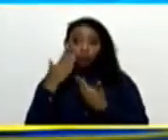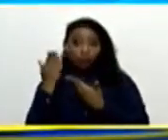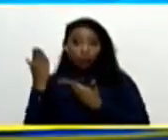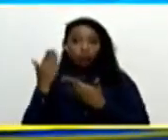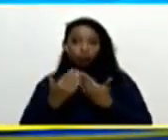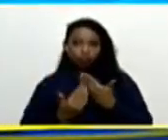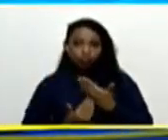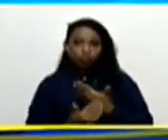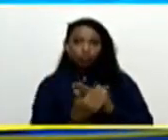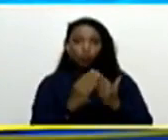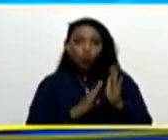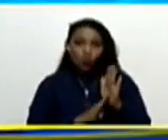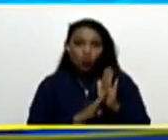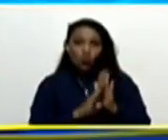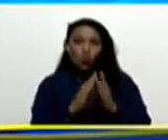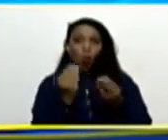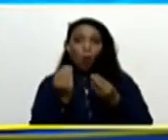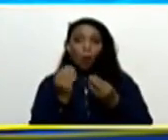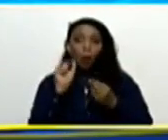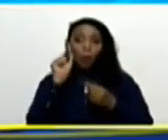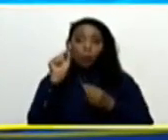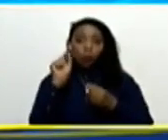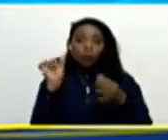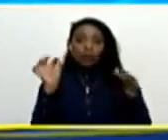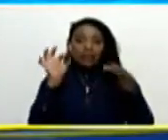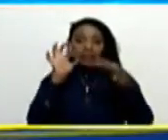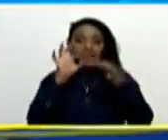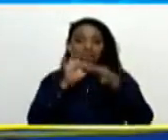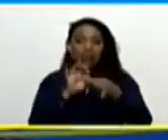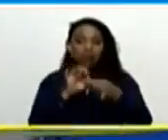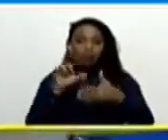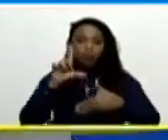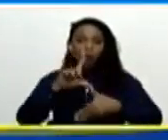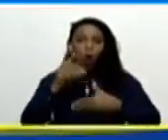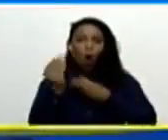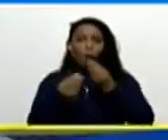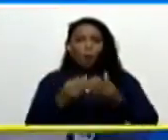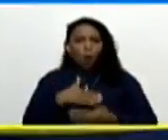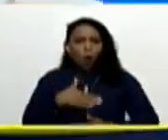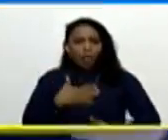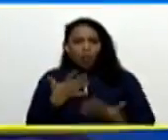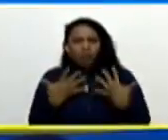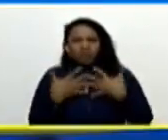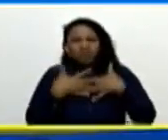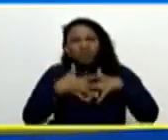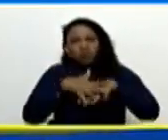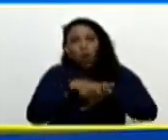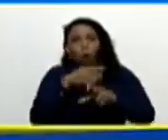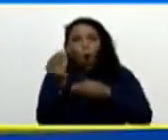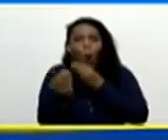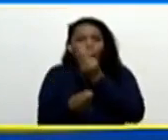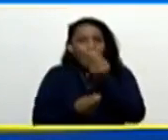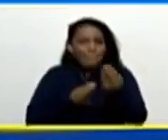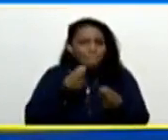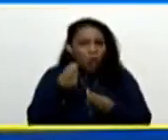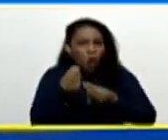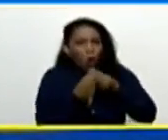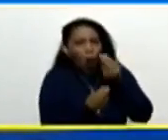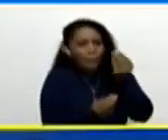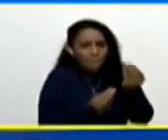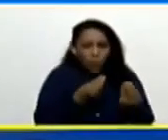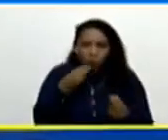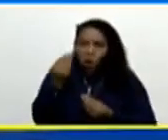los puntos para la unidad latinoamericana, cómo podíamos unirnos, cómo debíamos unirnos